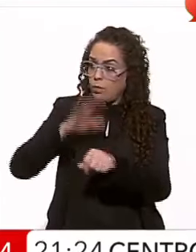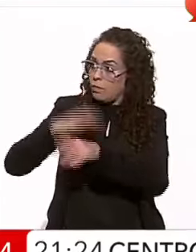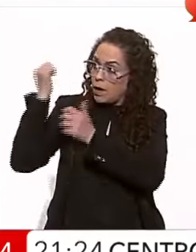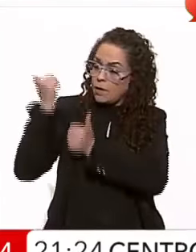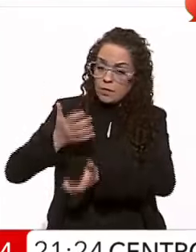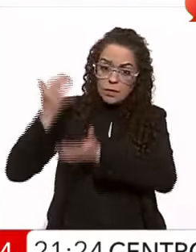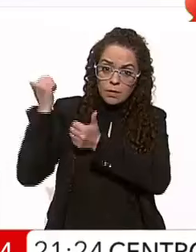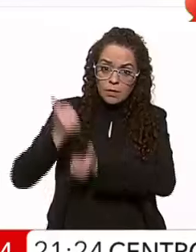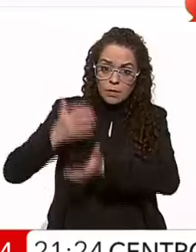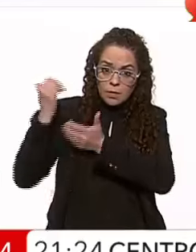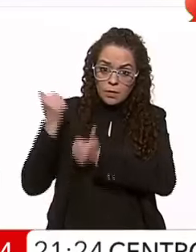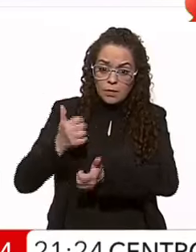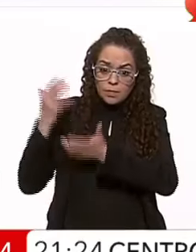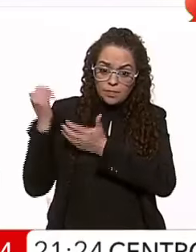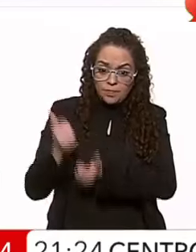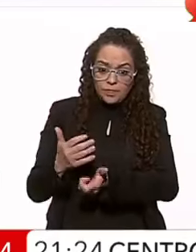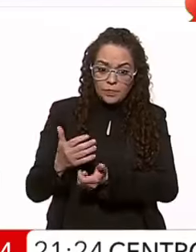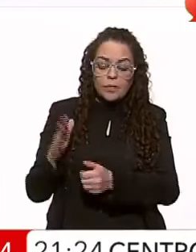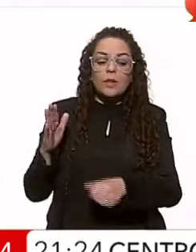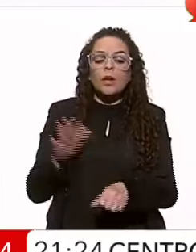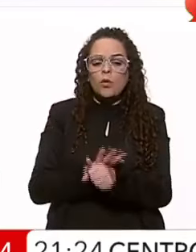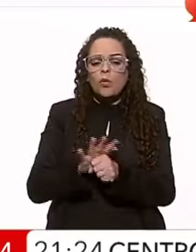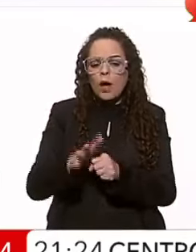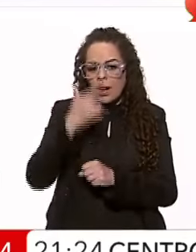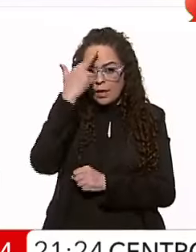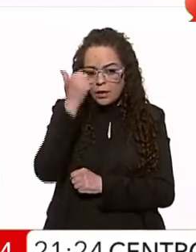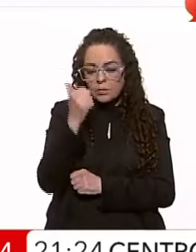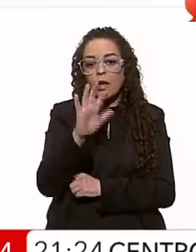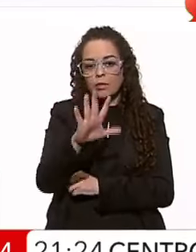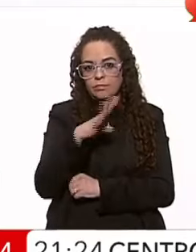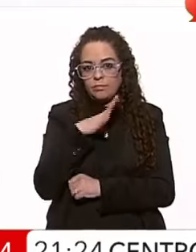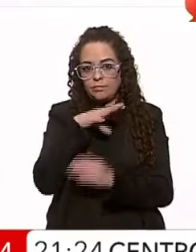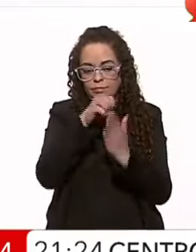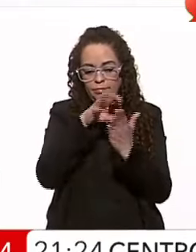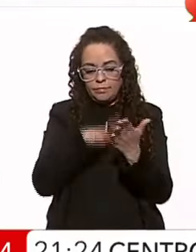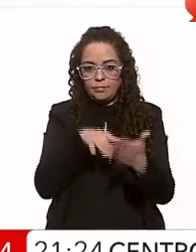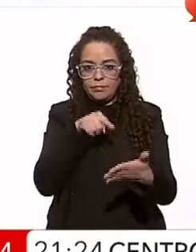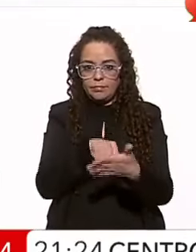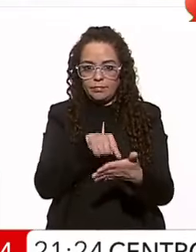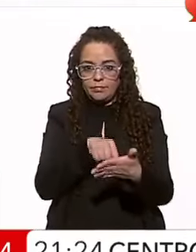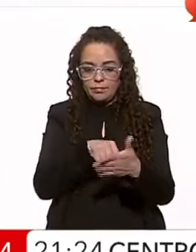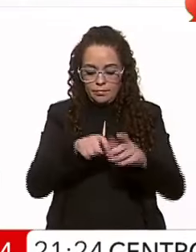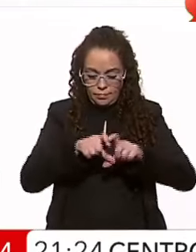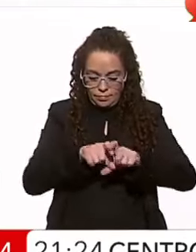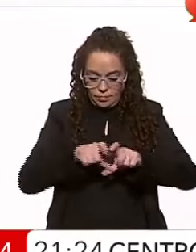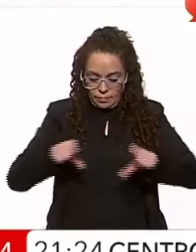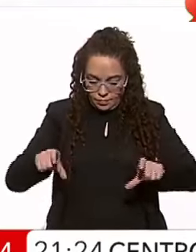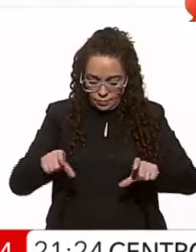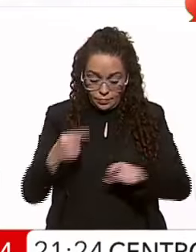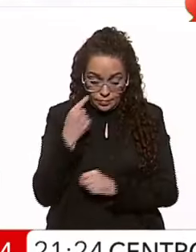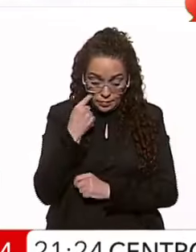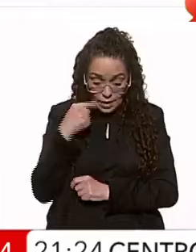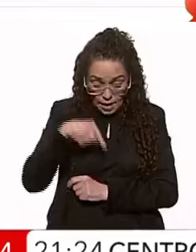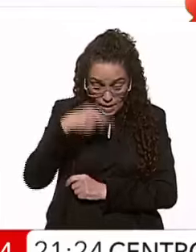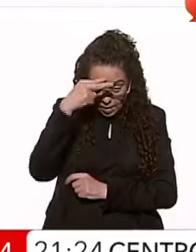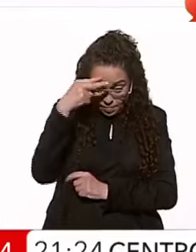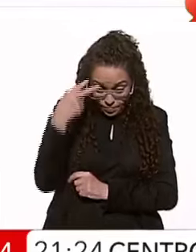de la importación estaba sujeto a una condición, y es que existieran en